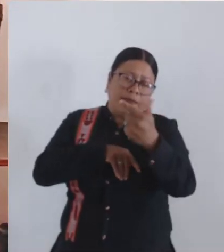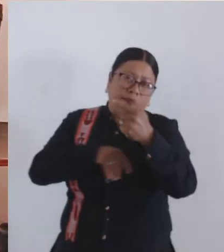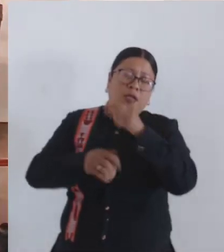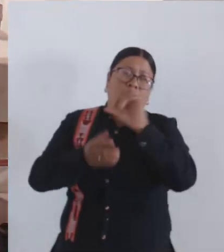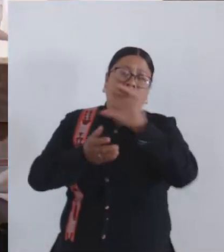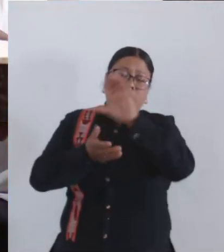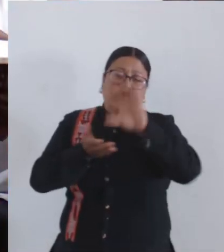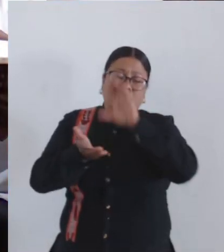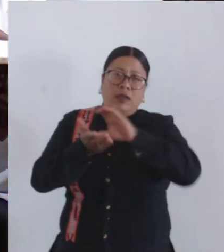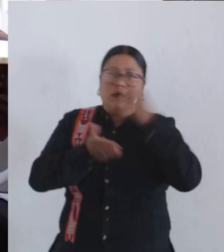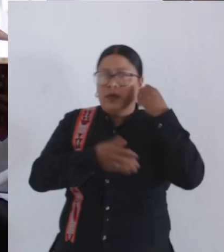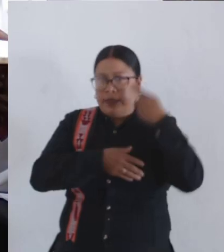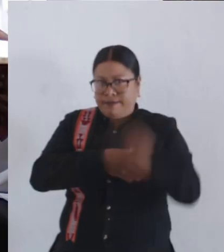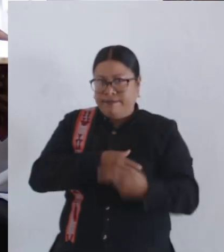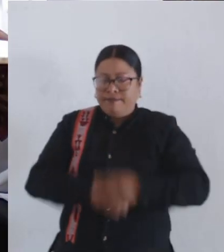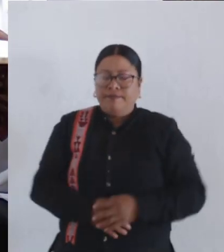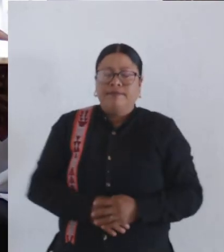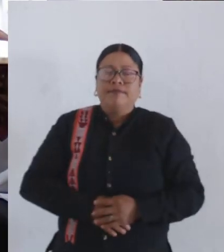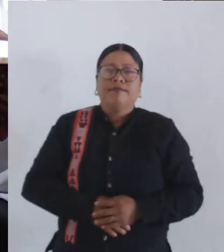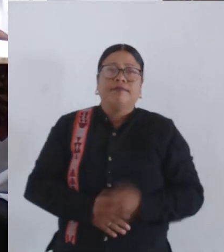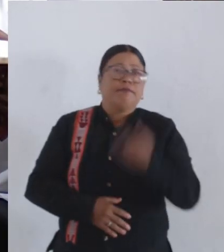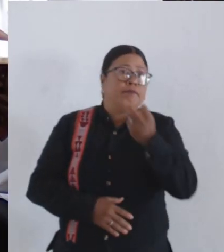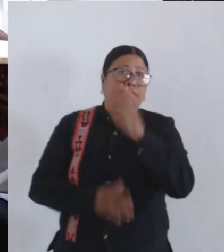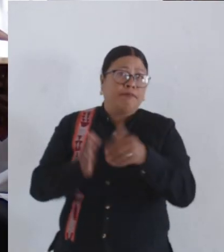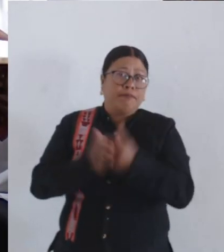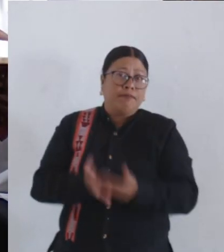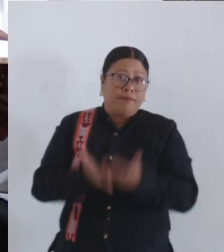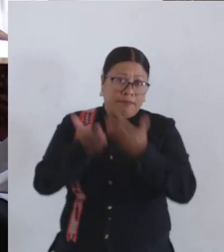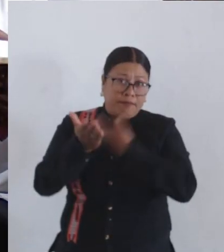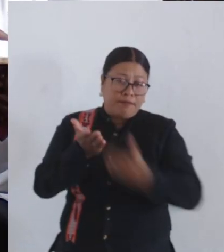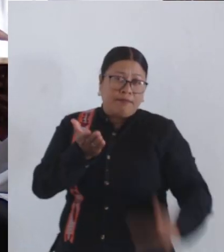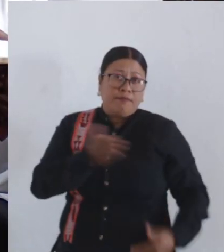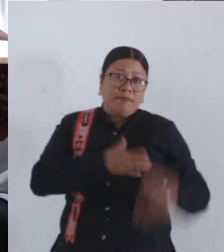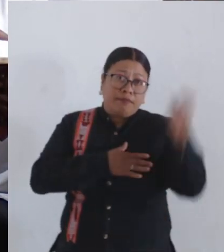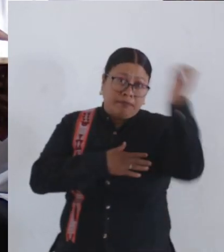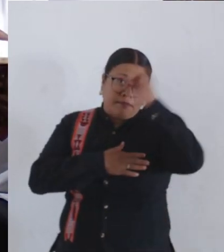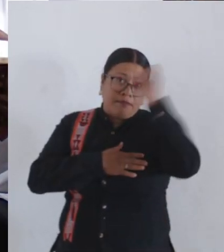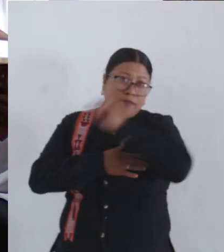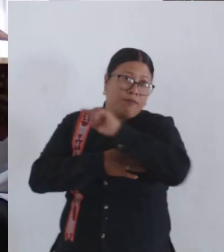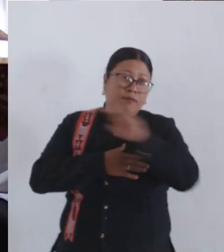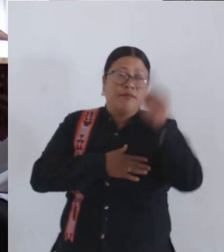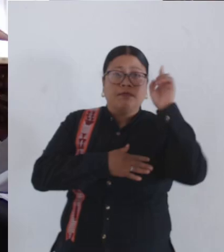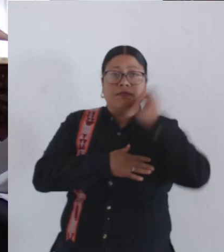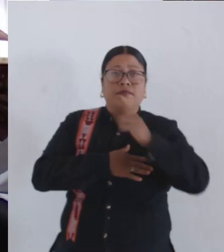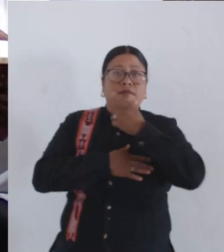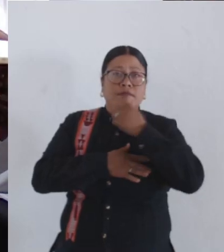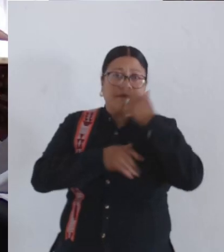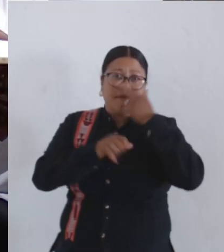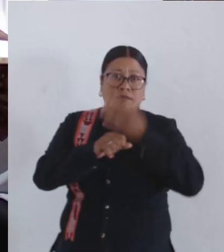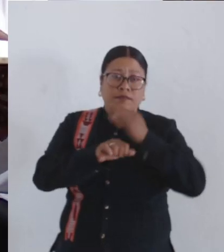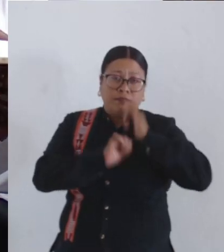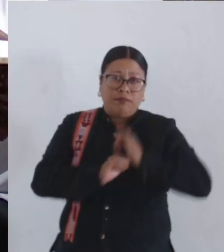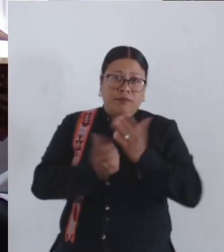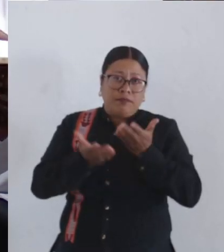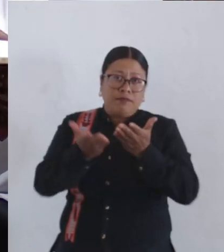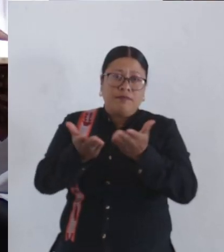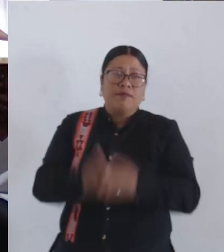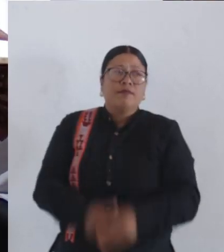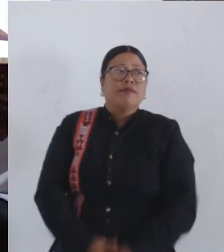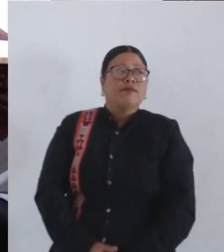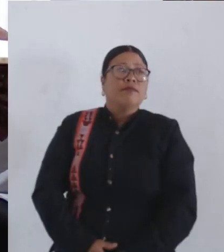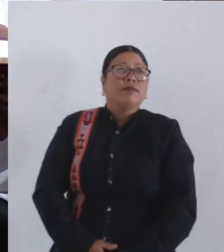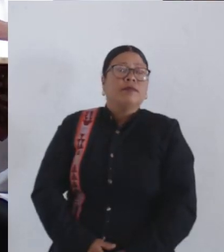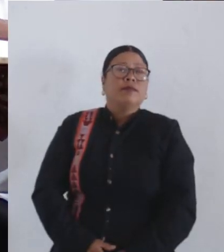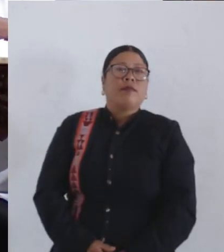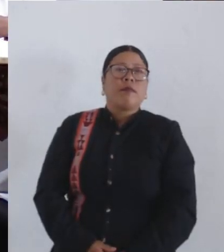Colonia Centro, Oaxaca de Juárez, Oaxaca. Es cuanto, señor Presidente, está a su consideración, y de las señoras y señores